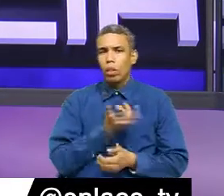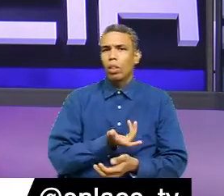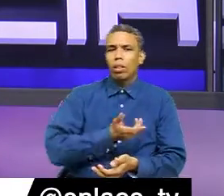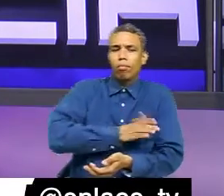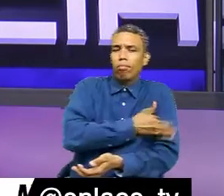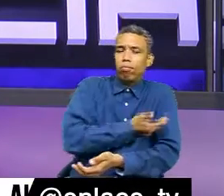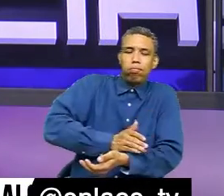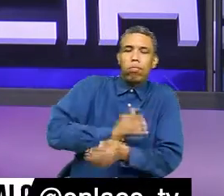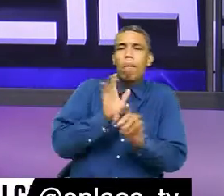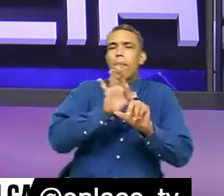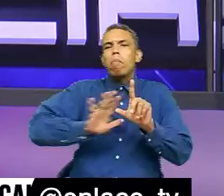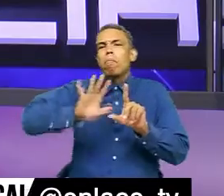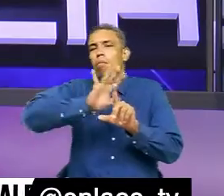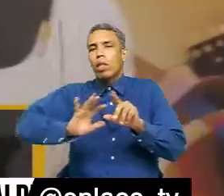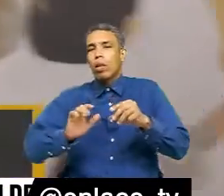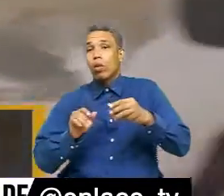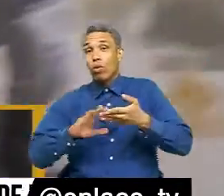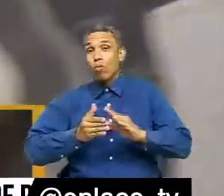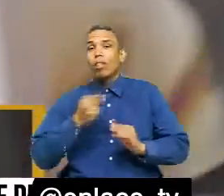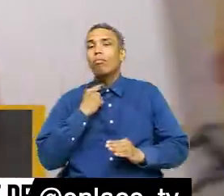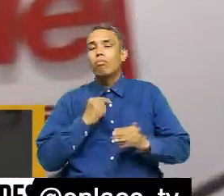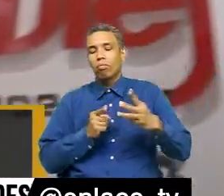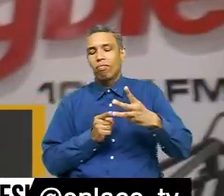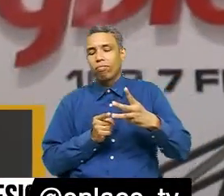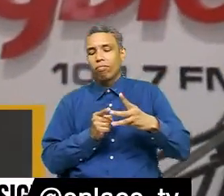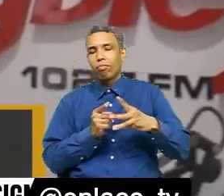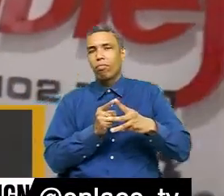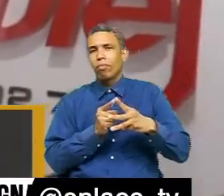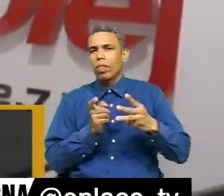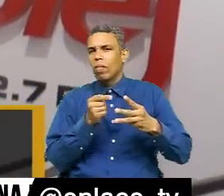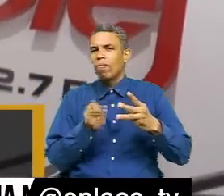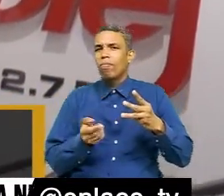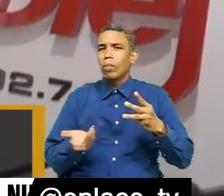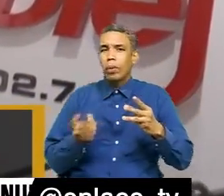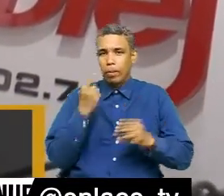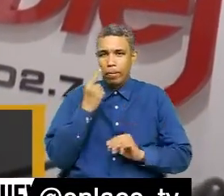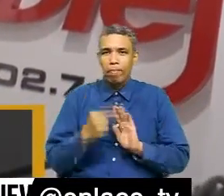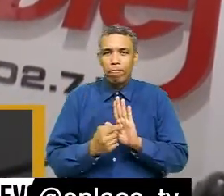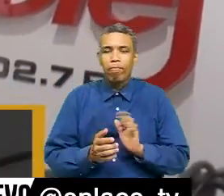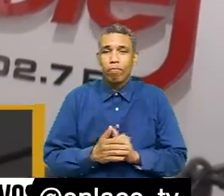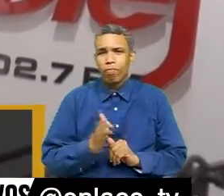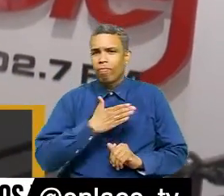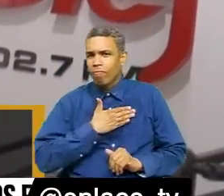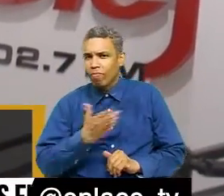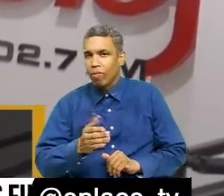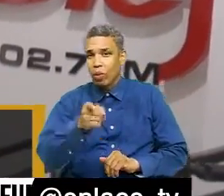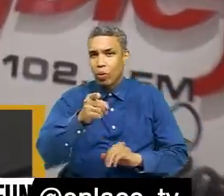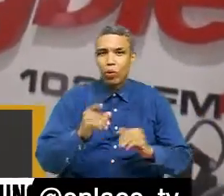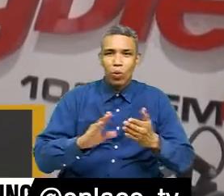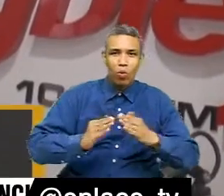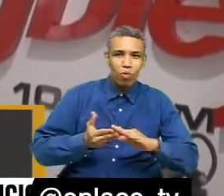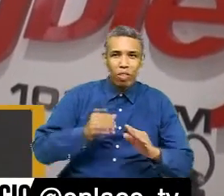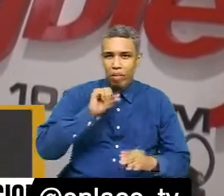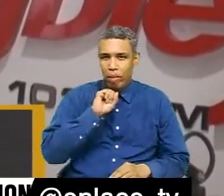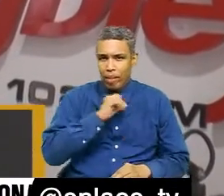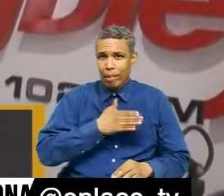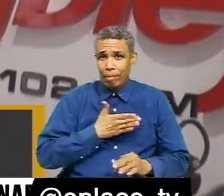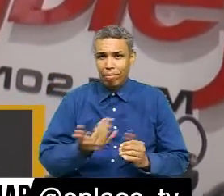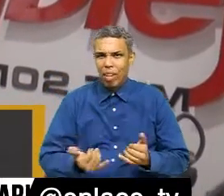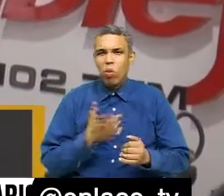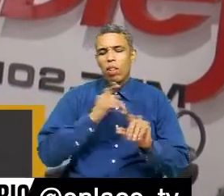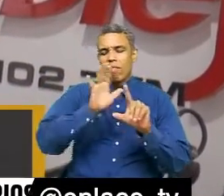Adelante, César, buenas tardes. Hola, un saludo muy especial para todos los televidentes de Enlace Noticias. Aquí estamos en el conteo de las canciones más sonadas